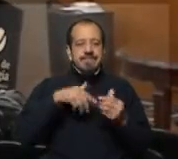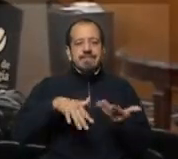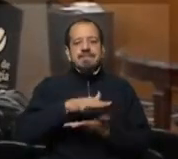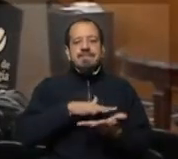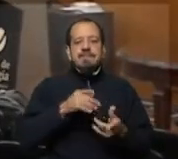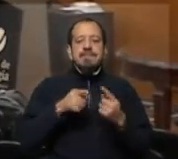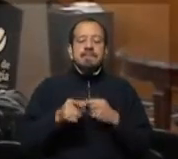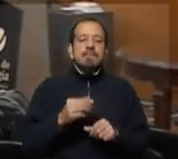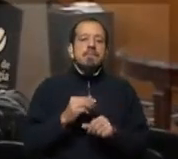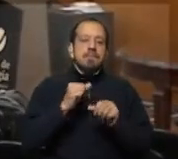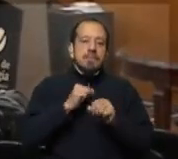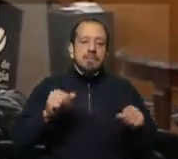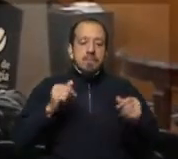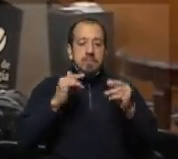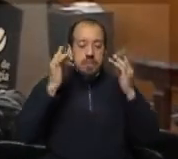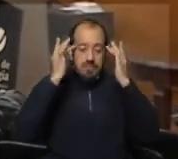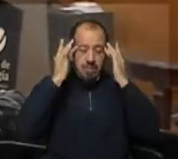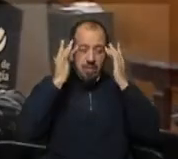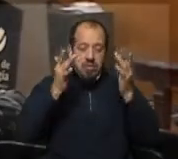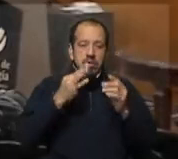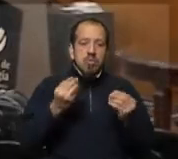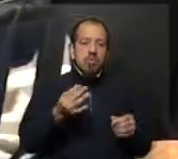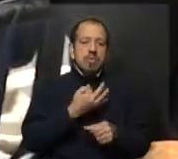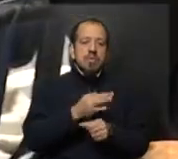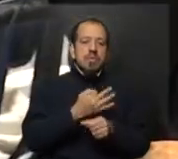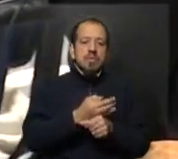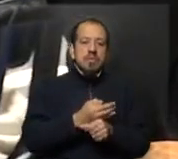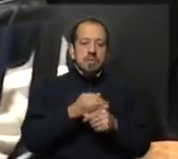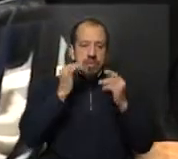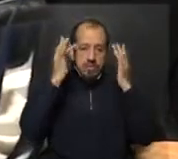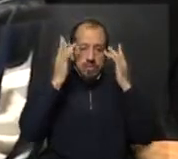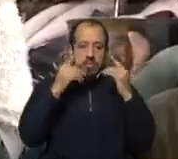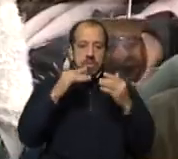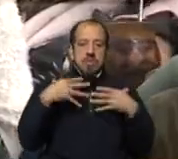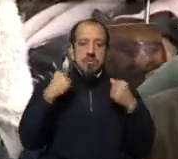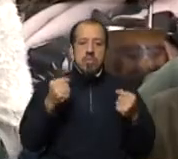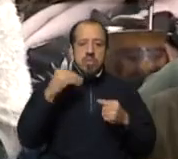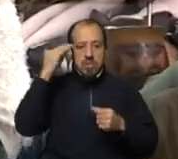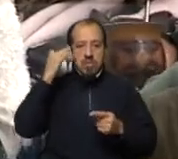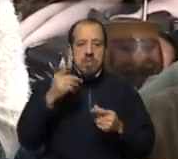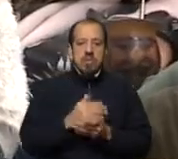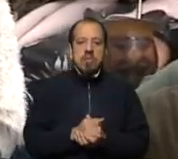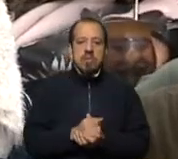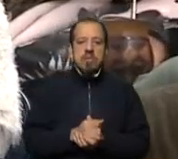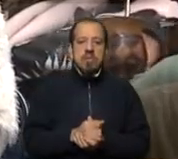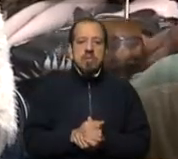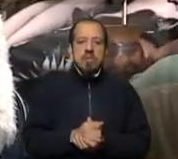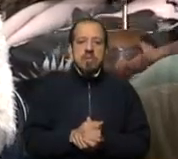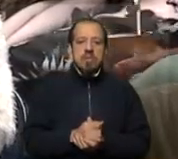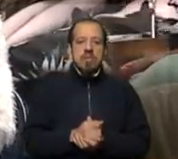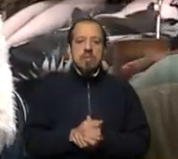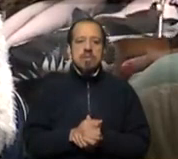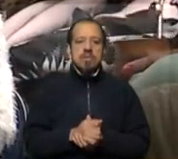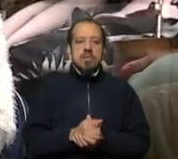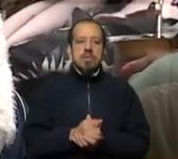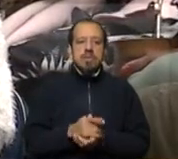situaciones y cómo educar en esta relación entre educación y salud mental. El racismo y